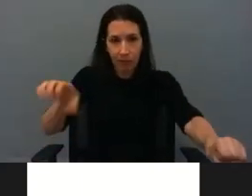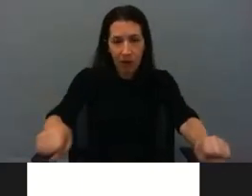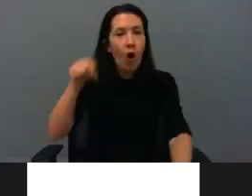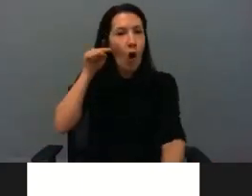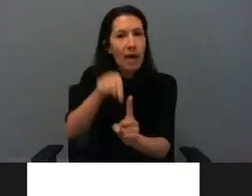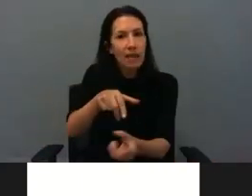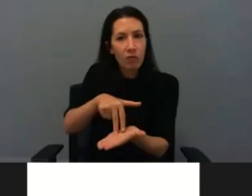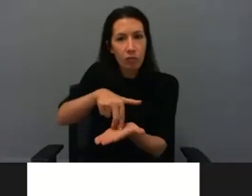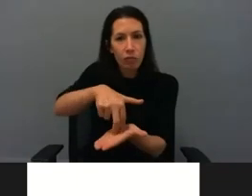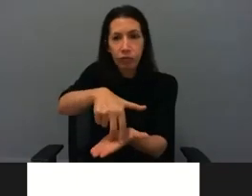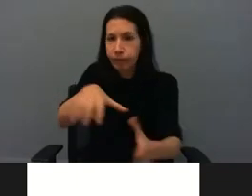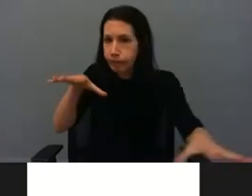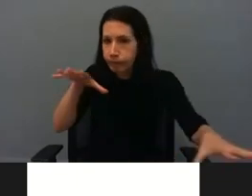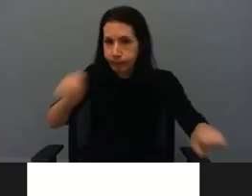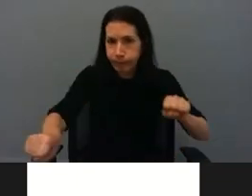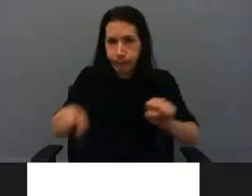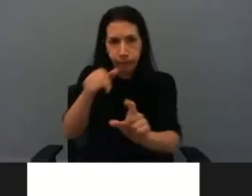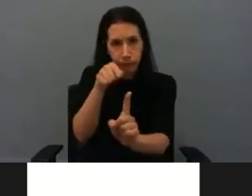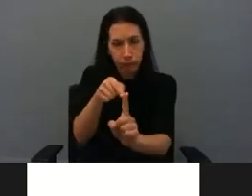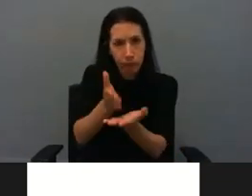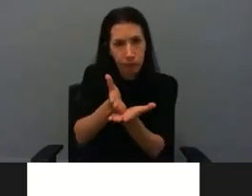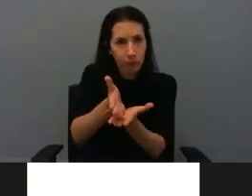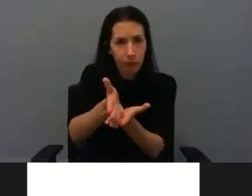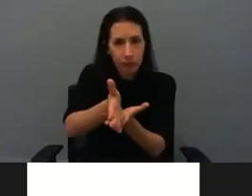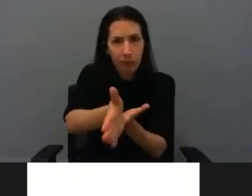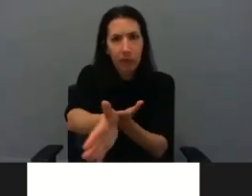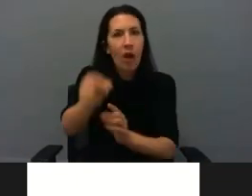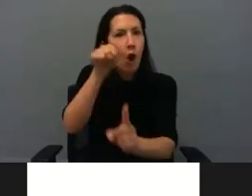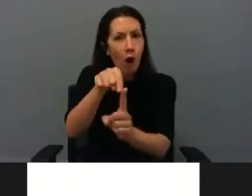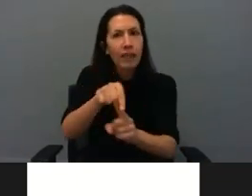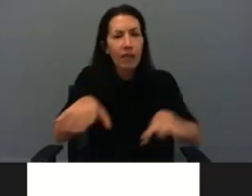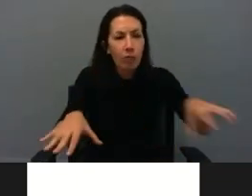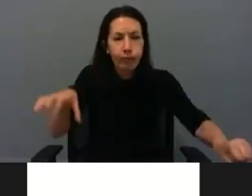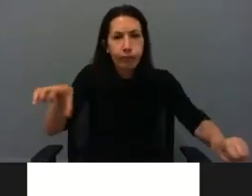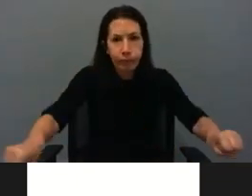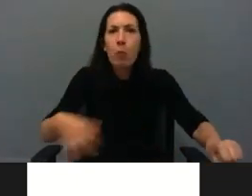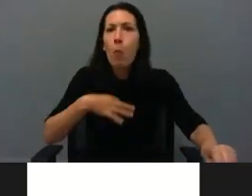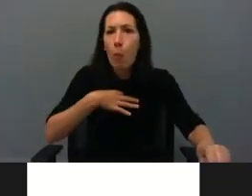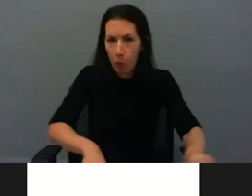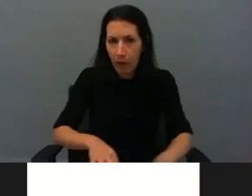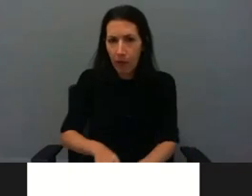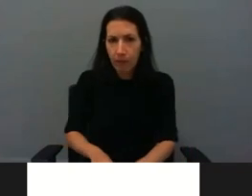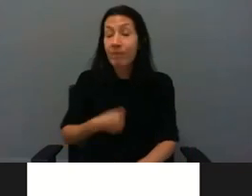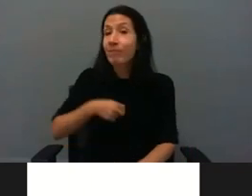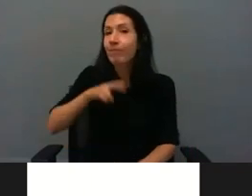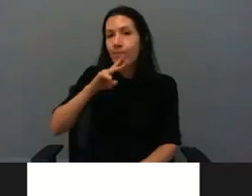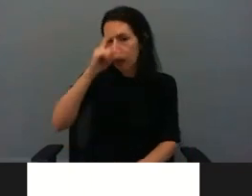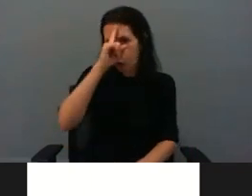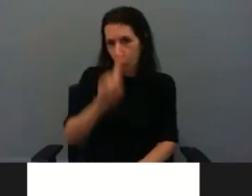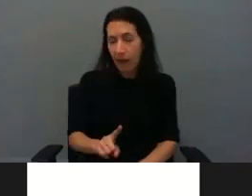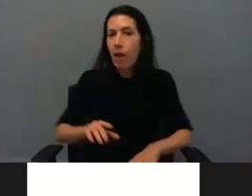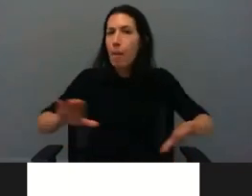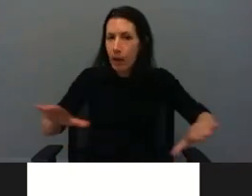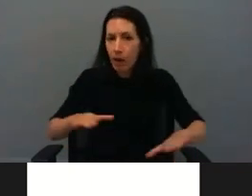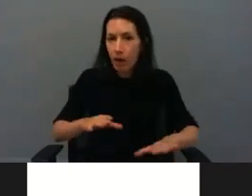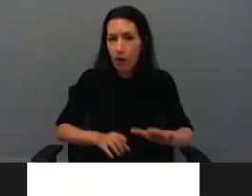dirigirse al sitio que tiene como objetivo. No sabe hablar, pero ha desarrollado